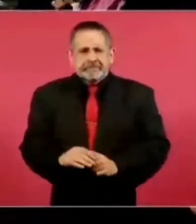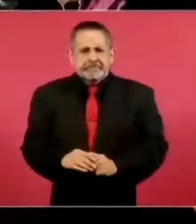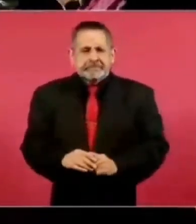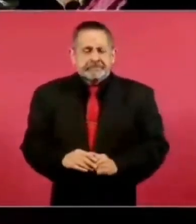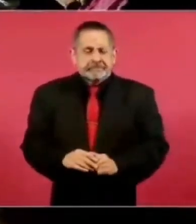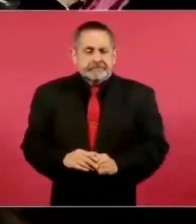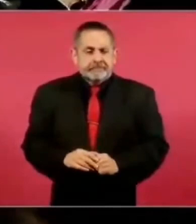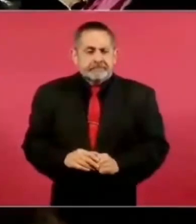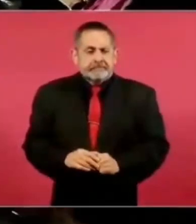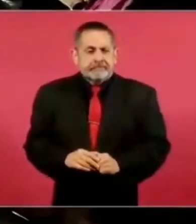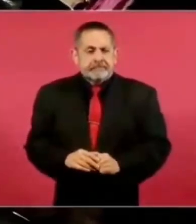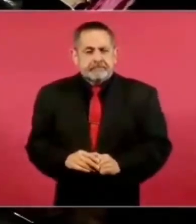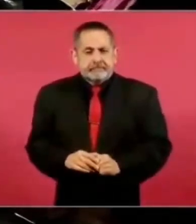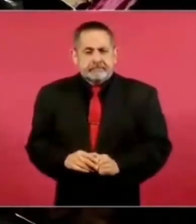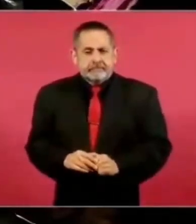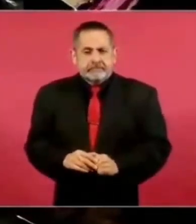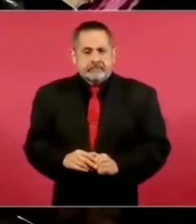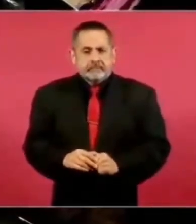promoción